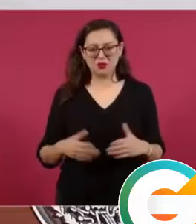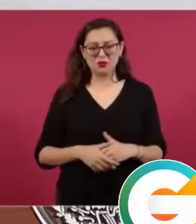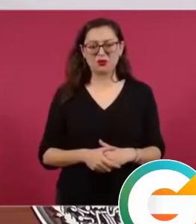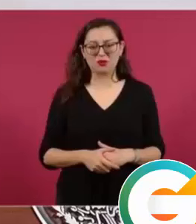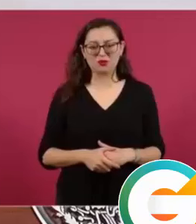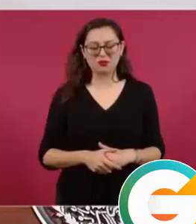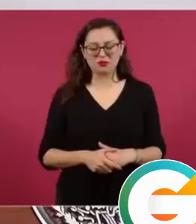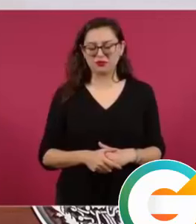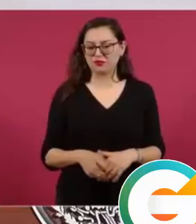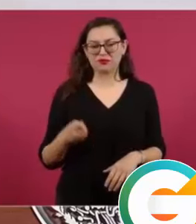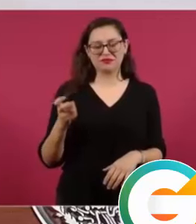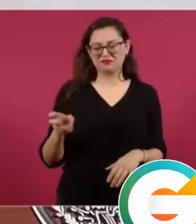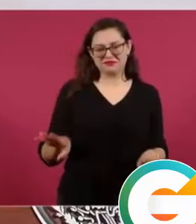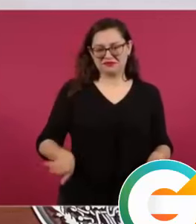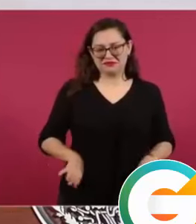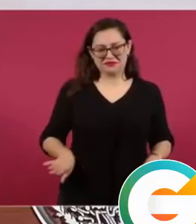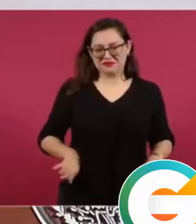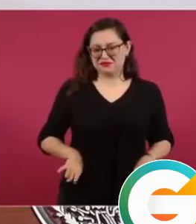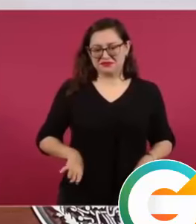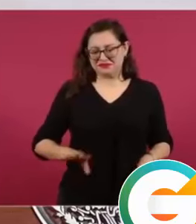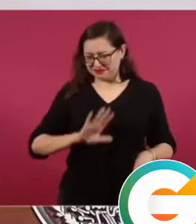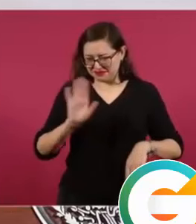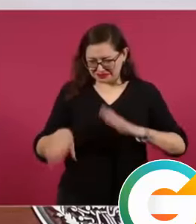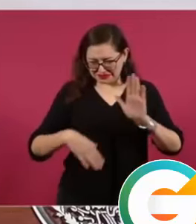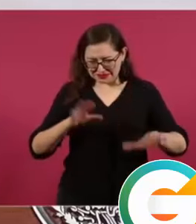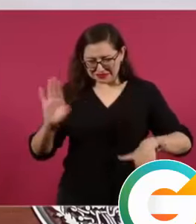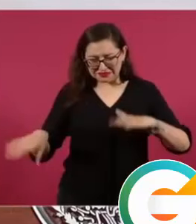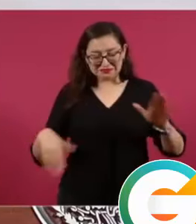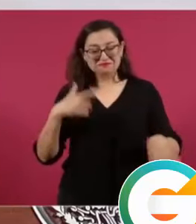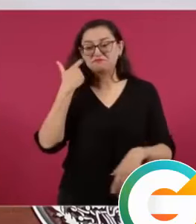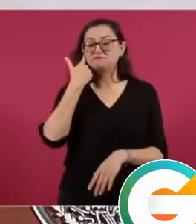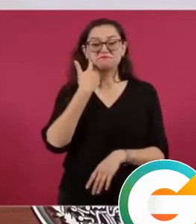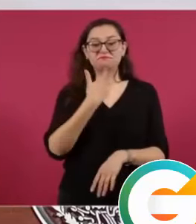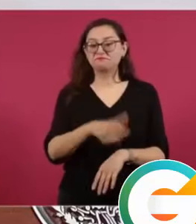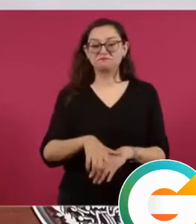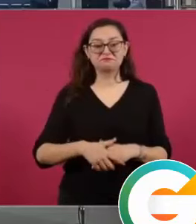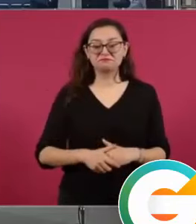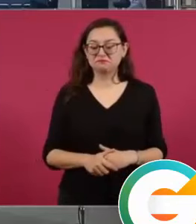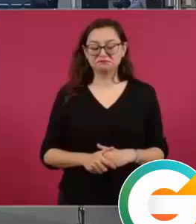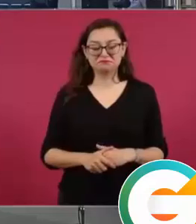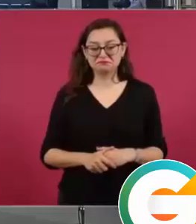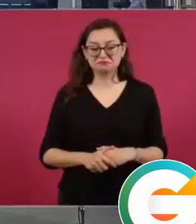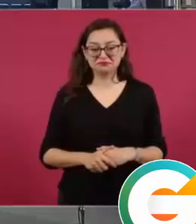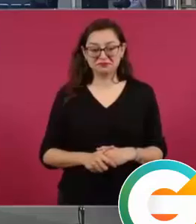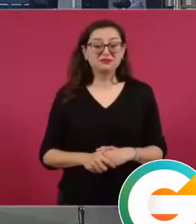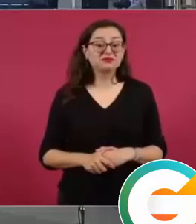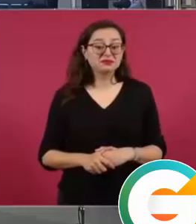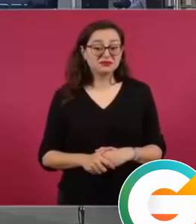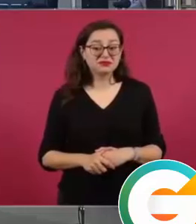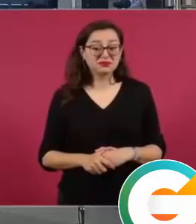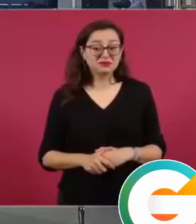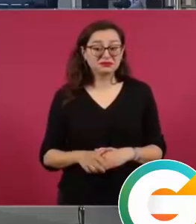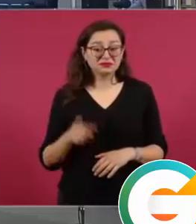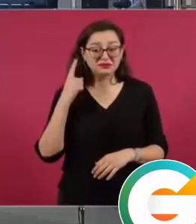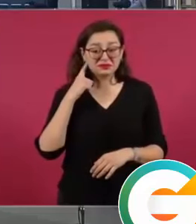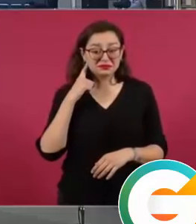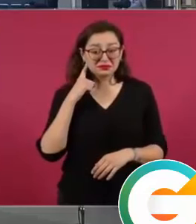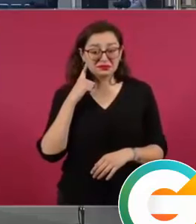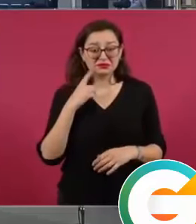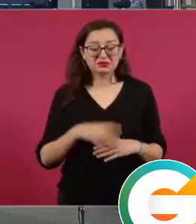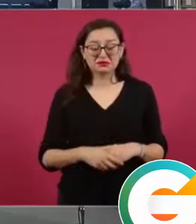No queremos pérdidas de vidas. ¿Confía en que atiendan su llamado? ¿Mande? ¿Confía en que atiendan su llamado?